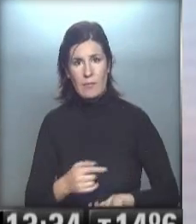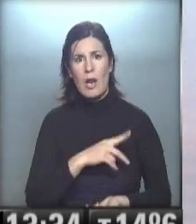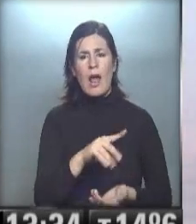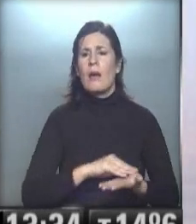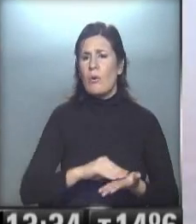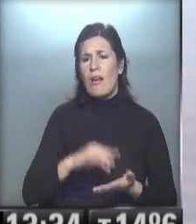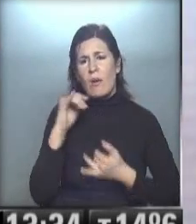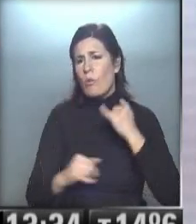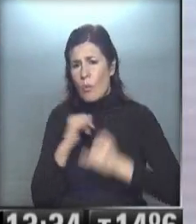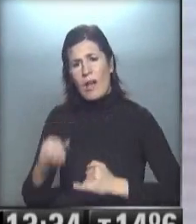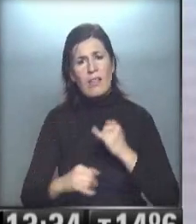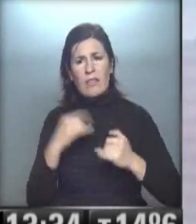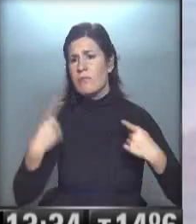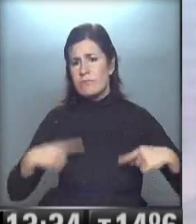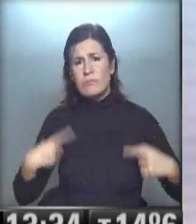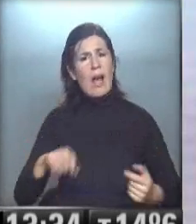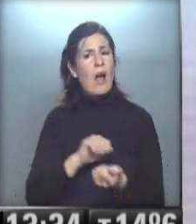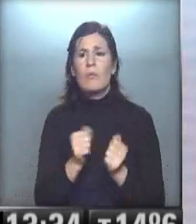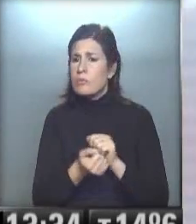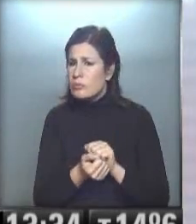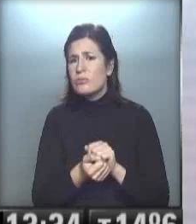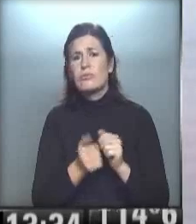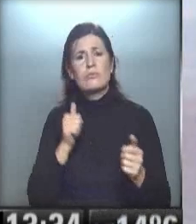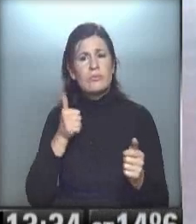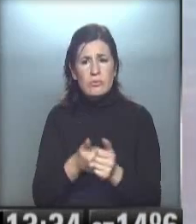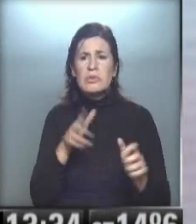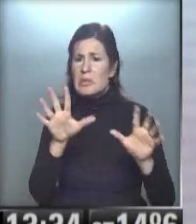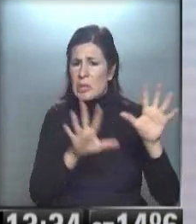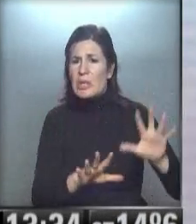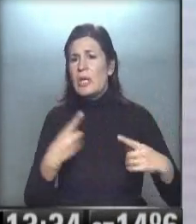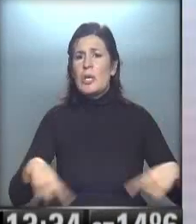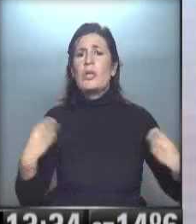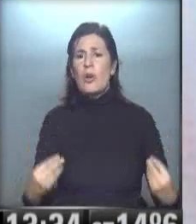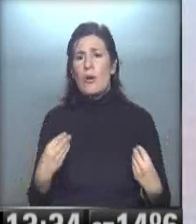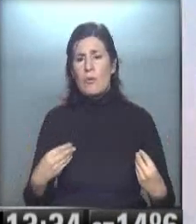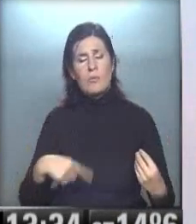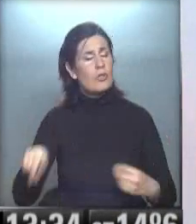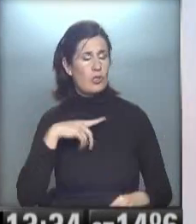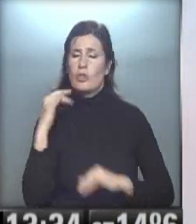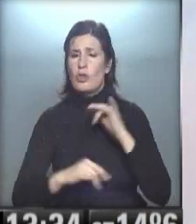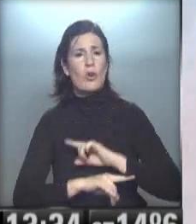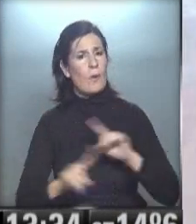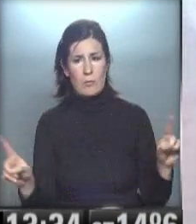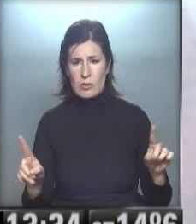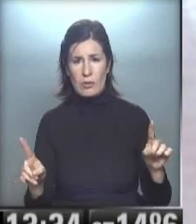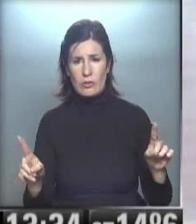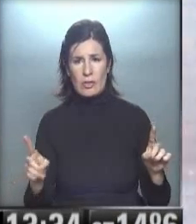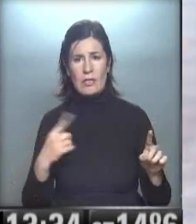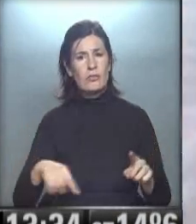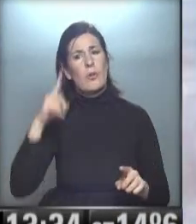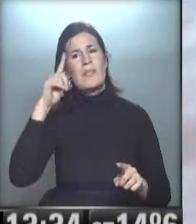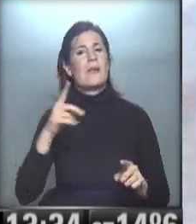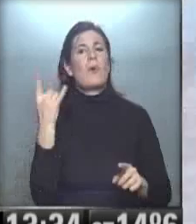habría sido ese abuso sexual. Detalles que nosotros no vamos a contar y detalles que, adelanto, nosotros tampoco creemos que sean así. Pero, en